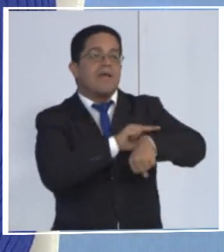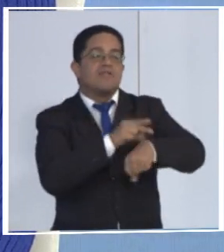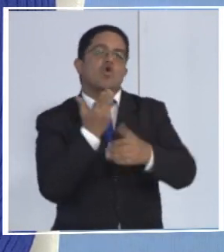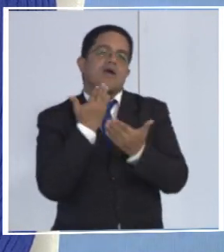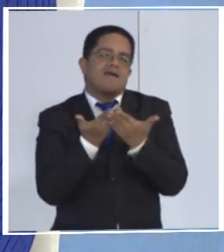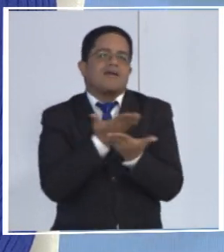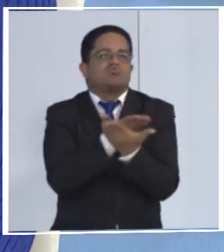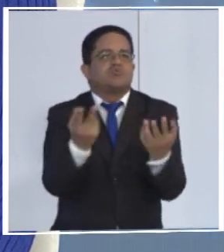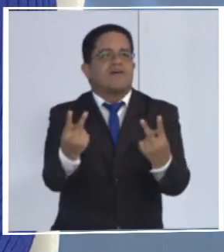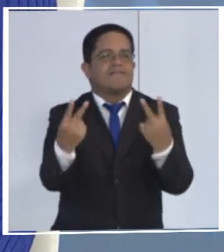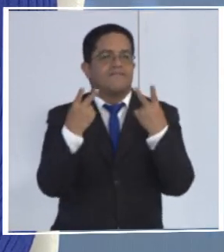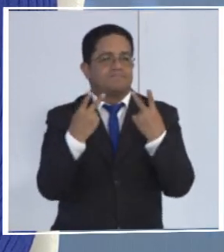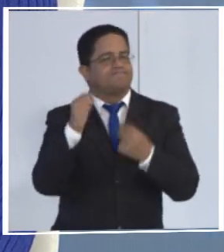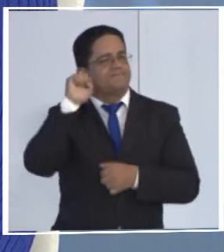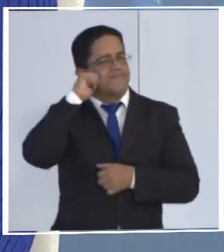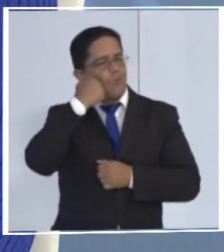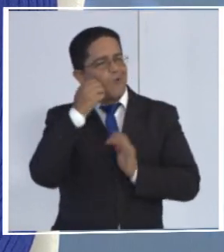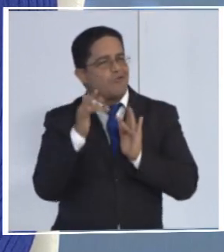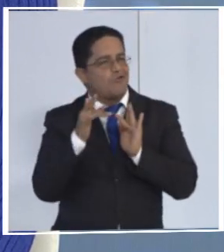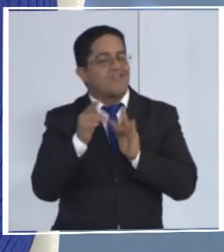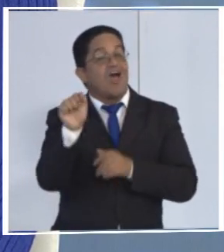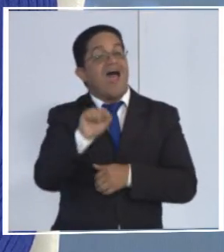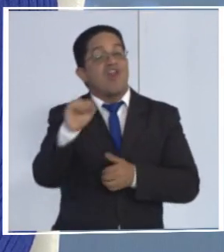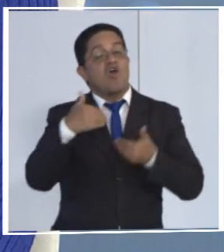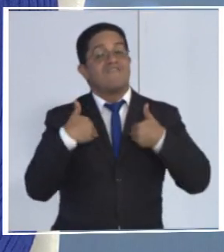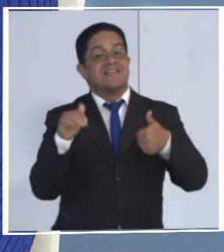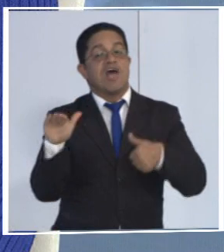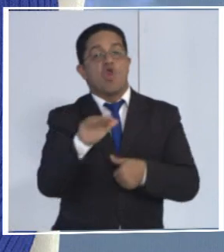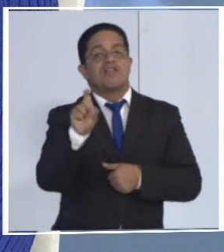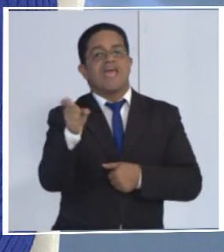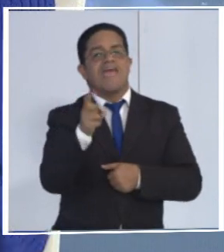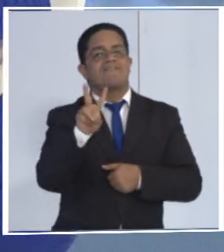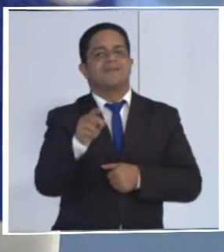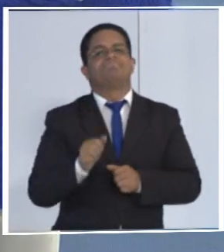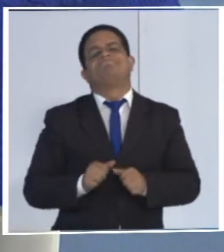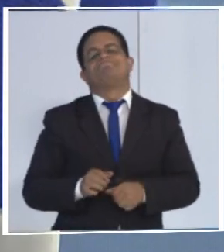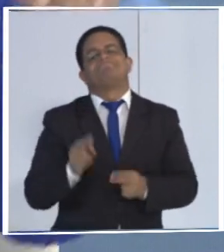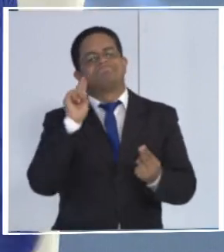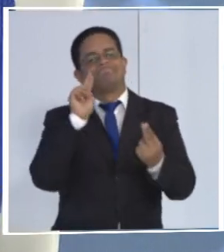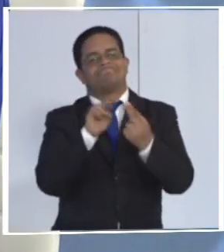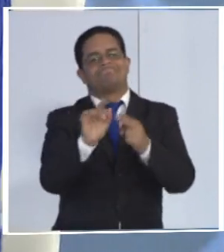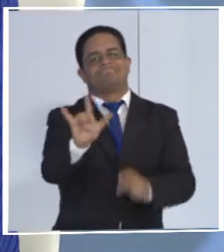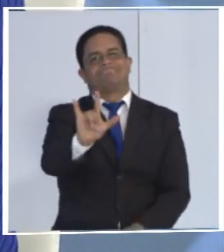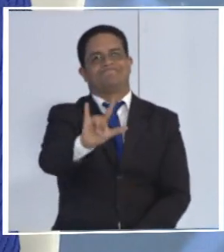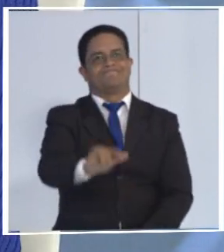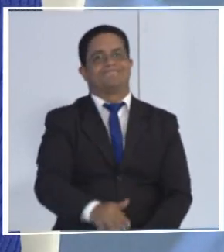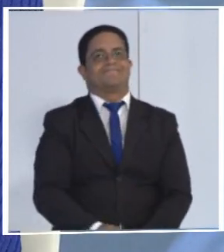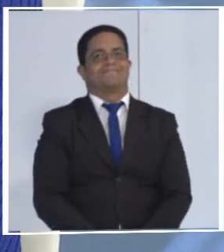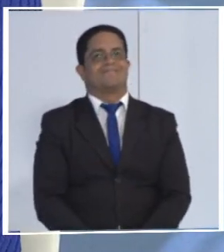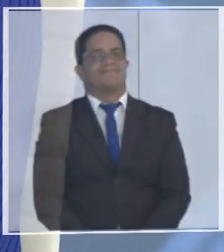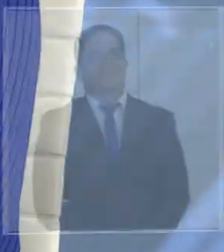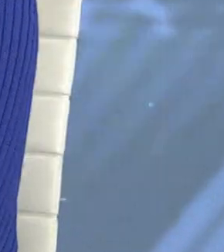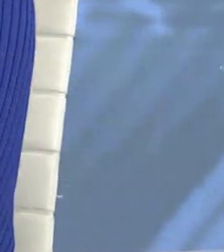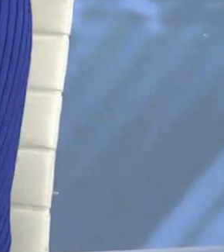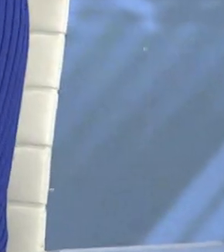por la sintonía. Nuestras redes, @salud_gb, @DanielJSalas. Será hasta una próxima oportunidad.